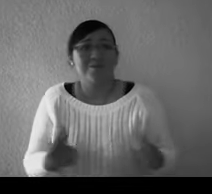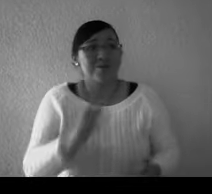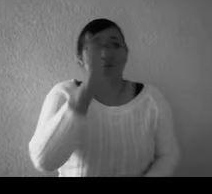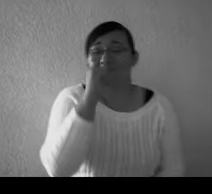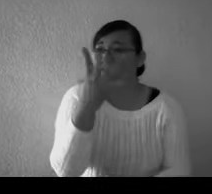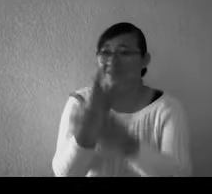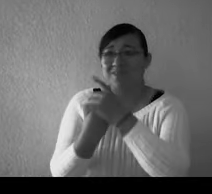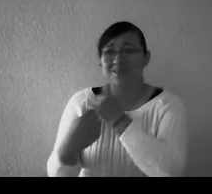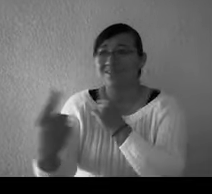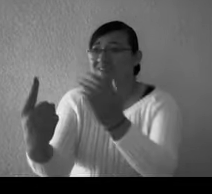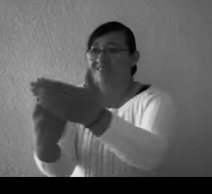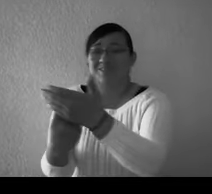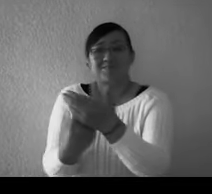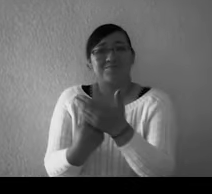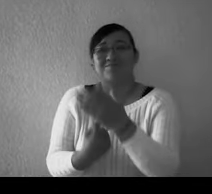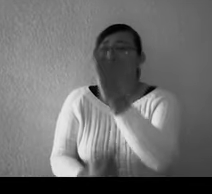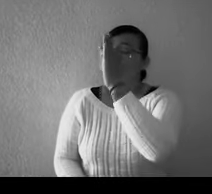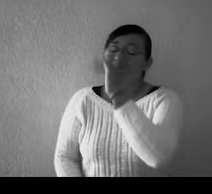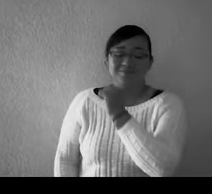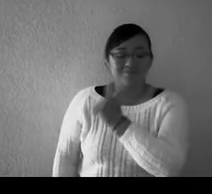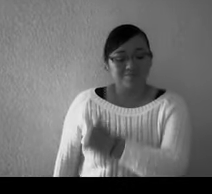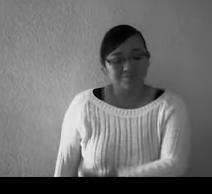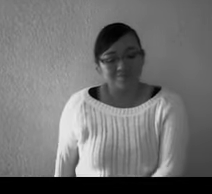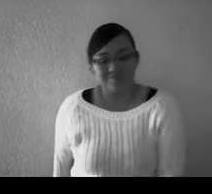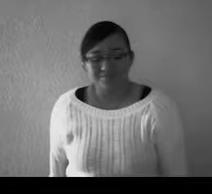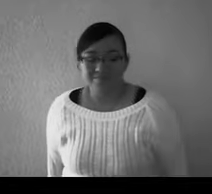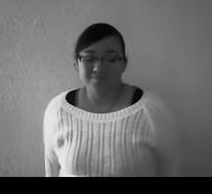No logro escapar.